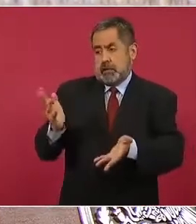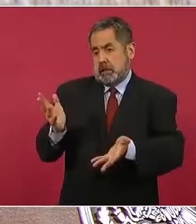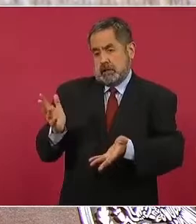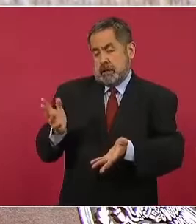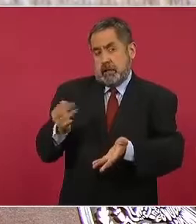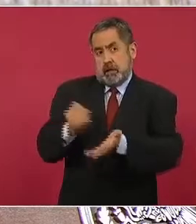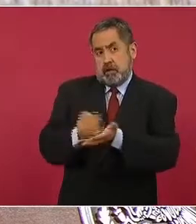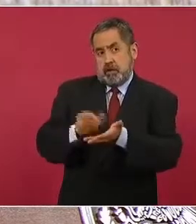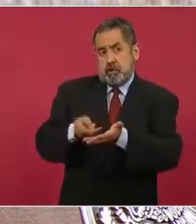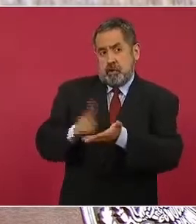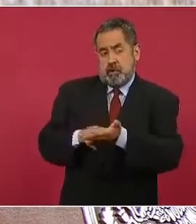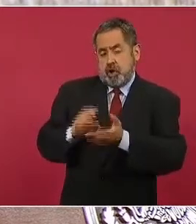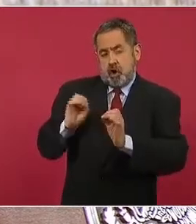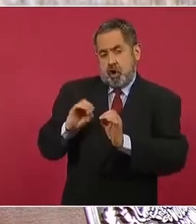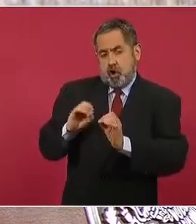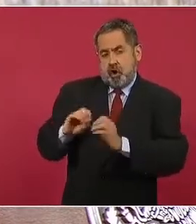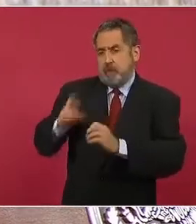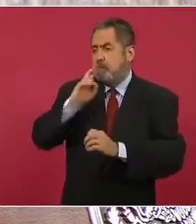la filantropía